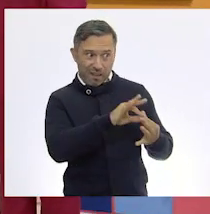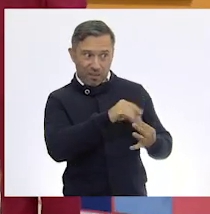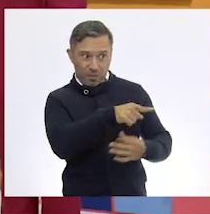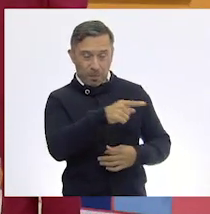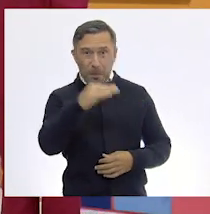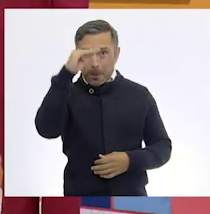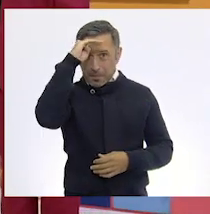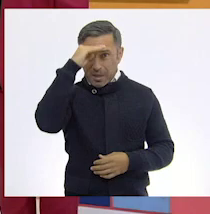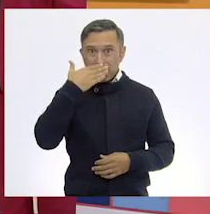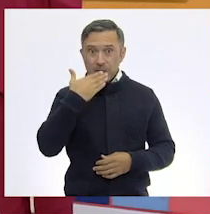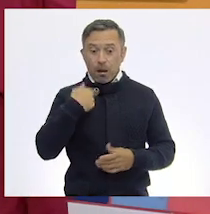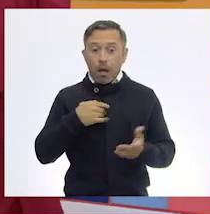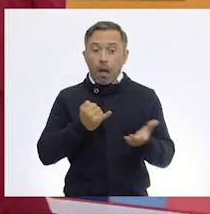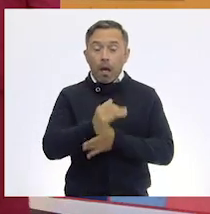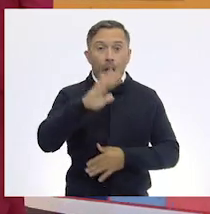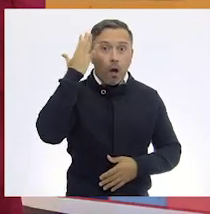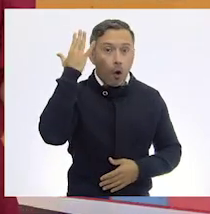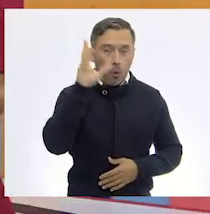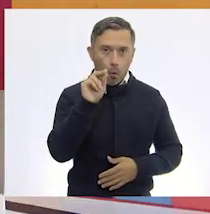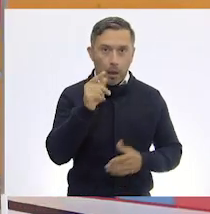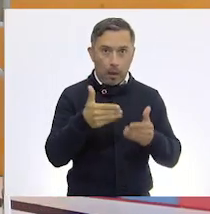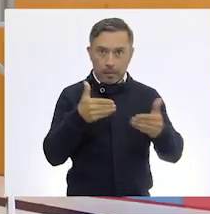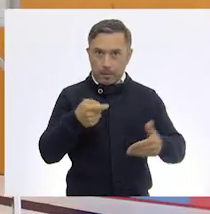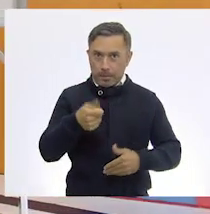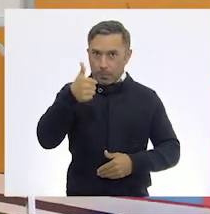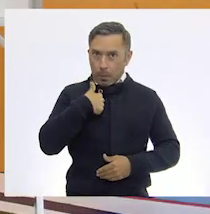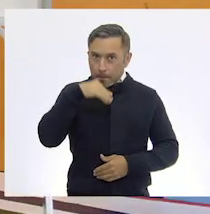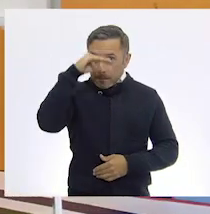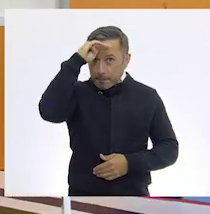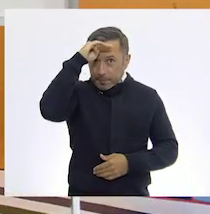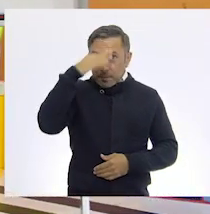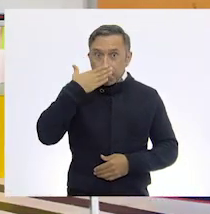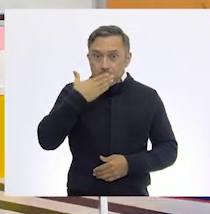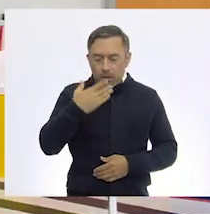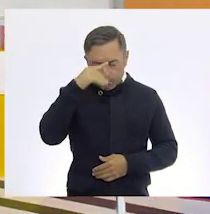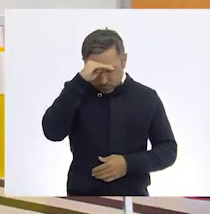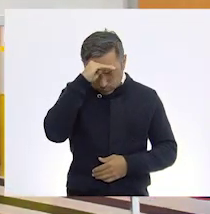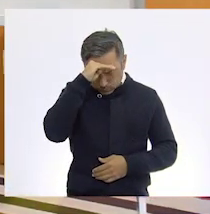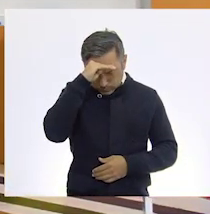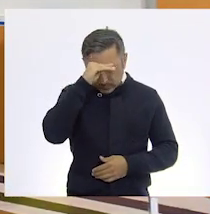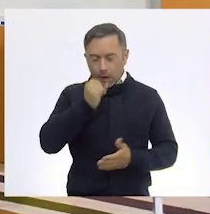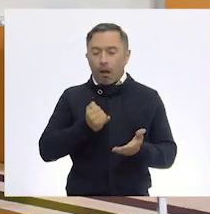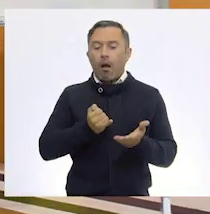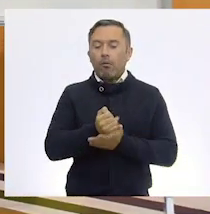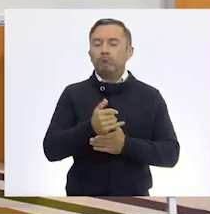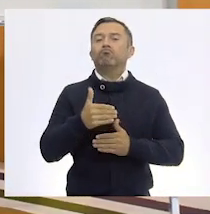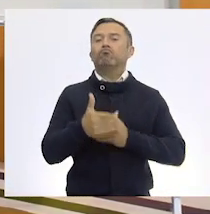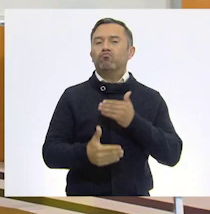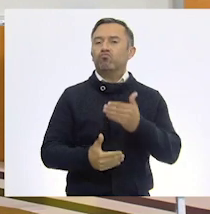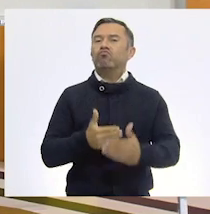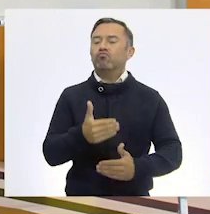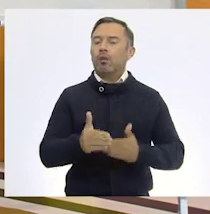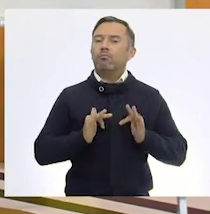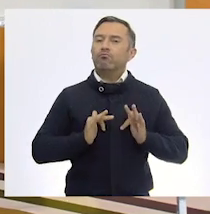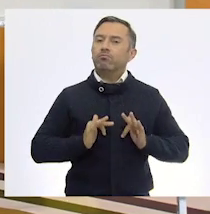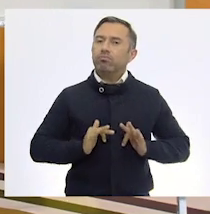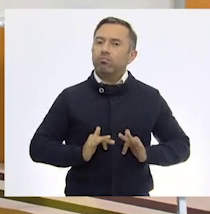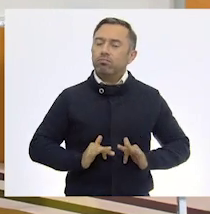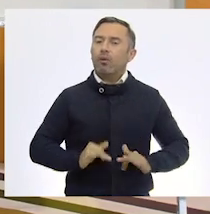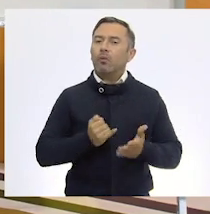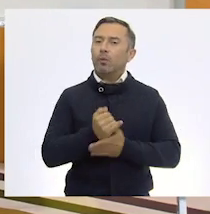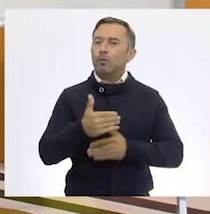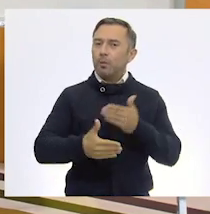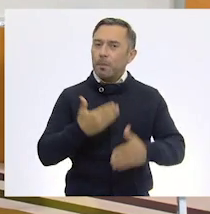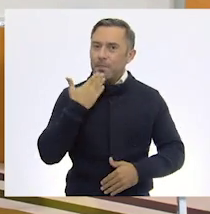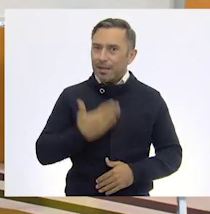tomar mejores decisiones. Muy bien, entonces, ¿qué les parece que todo esto que acabamos de escuchar nos puede